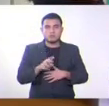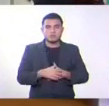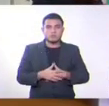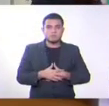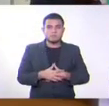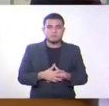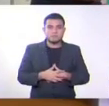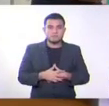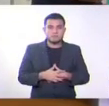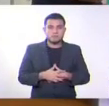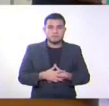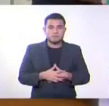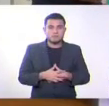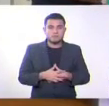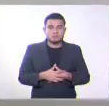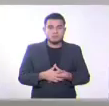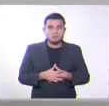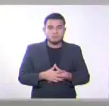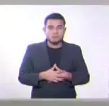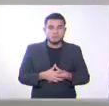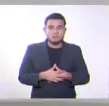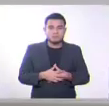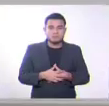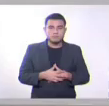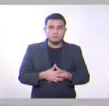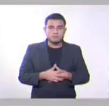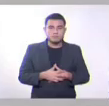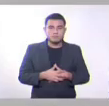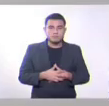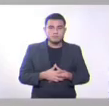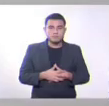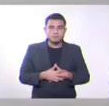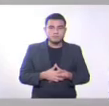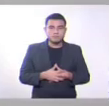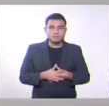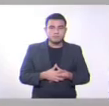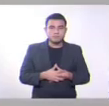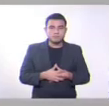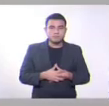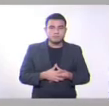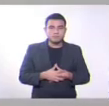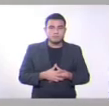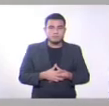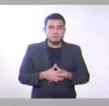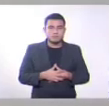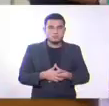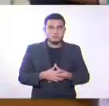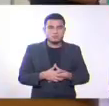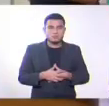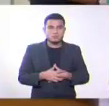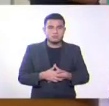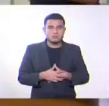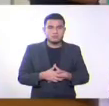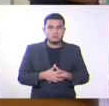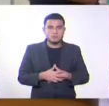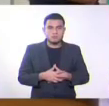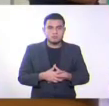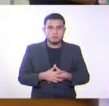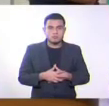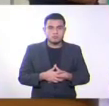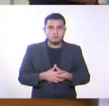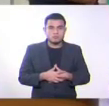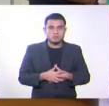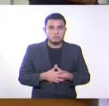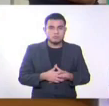P es X1, Y1 Ujú, y voy a poner Q aquí.